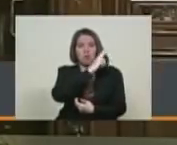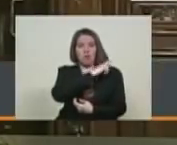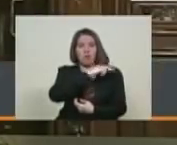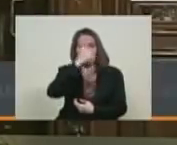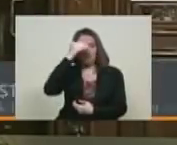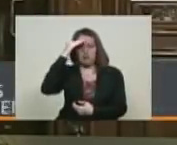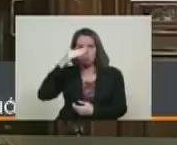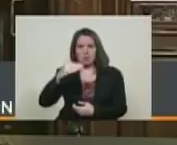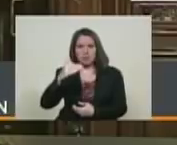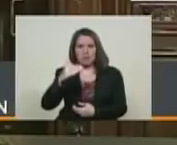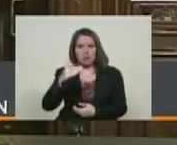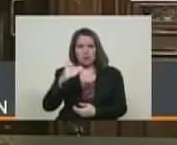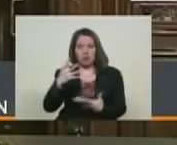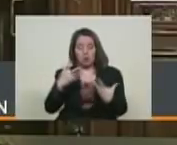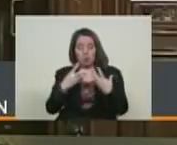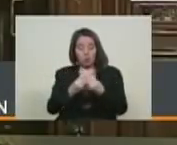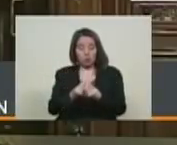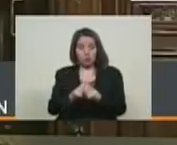Estábamos juntos,